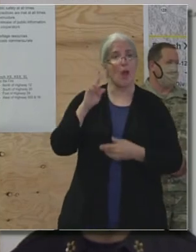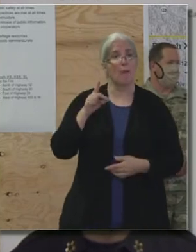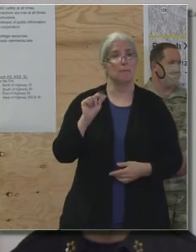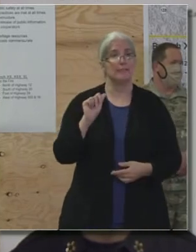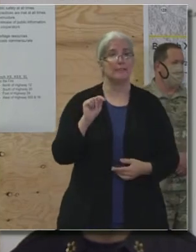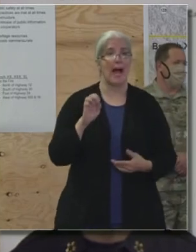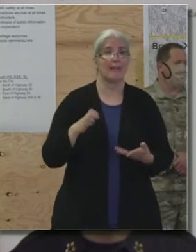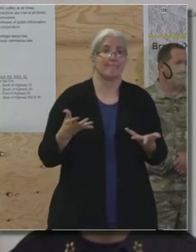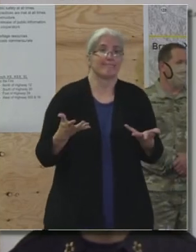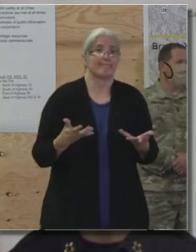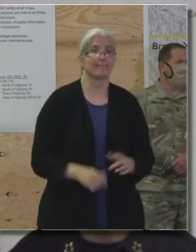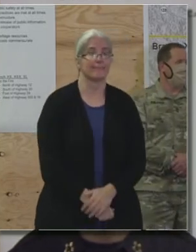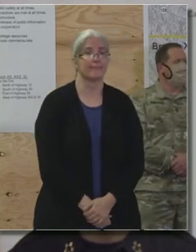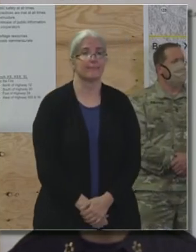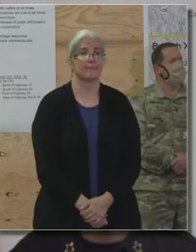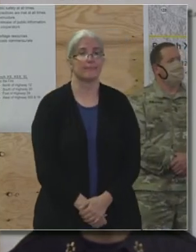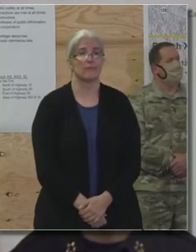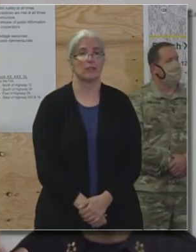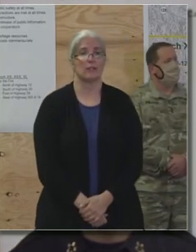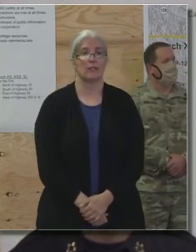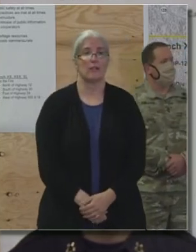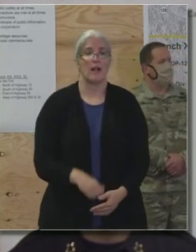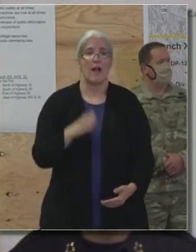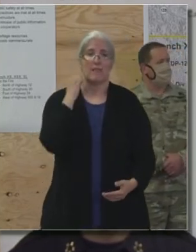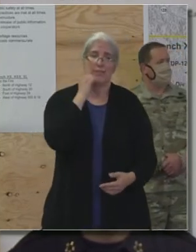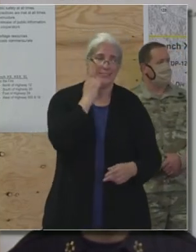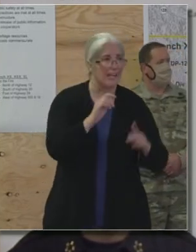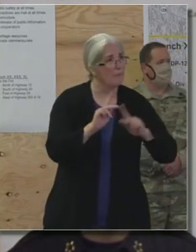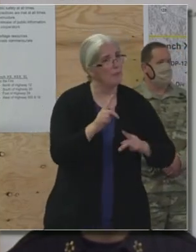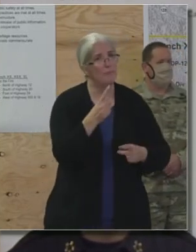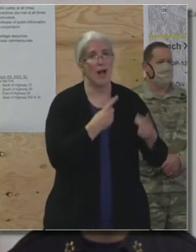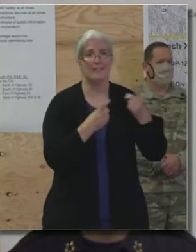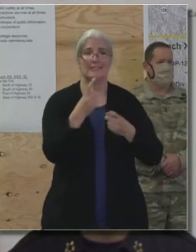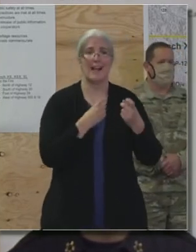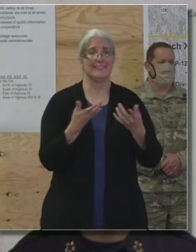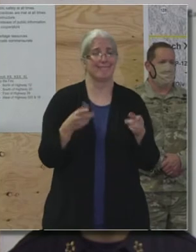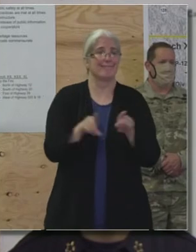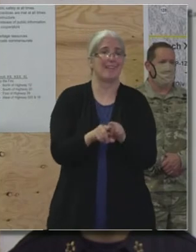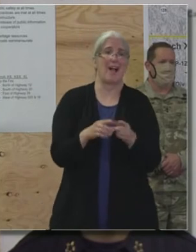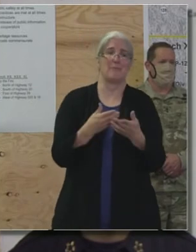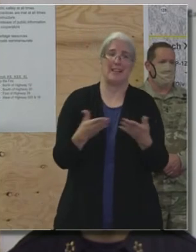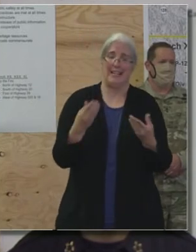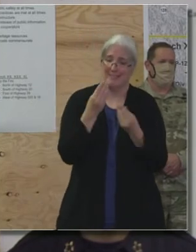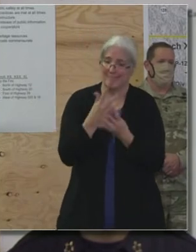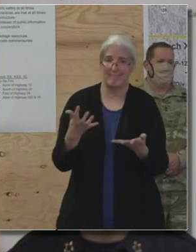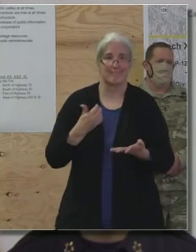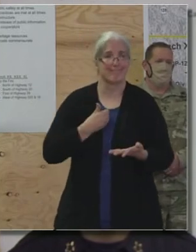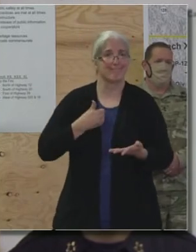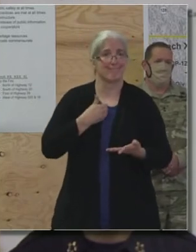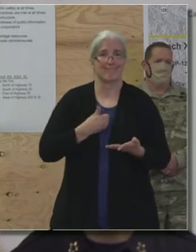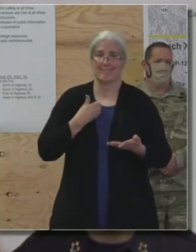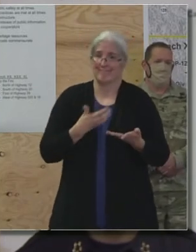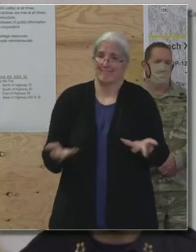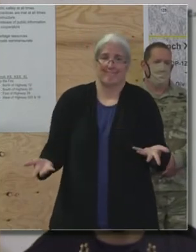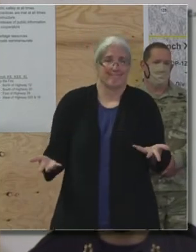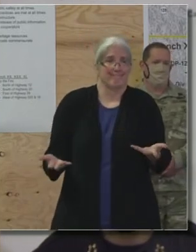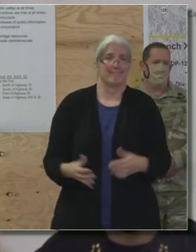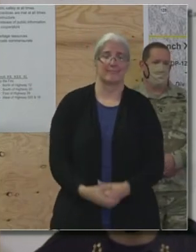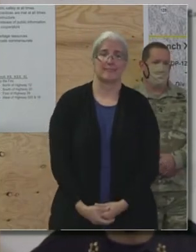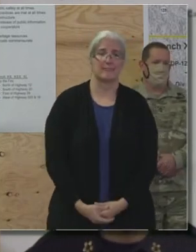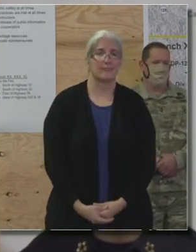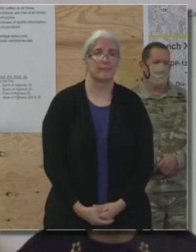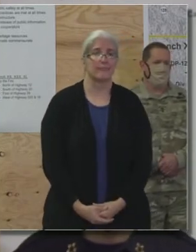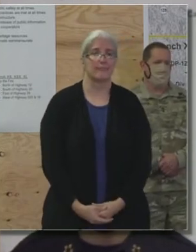extra al respecto cada día me preguntan eso y cada día reitero lo mismo y discúlpenme por todos ustedes por tener que hacerlo de nuevo